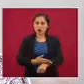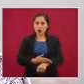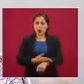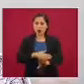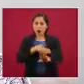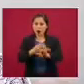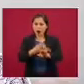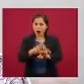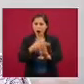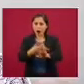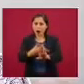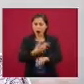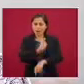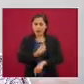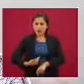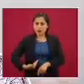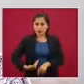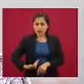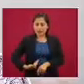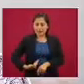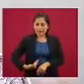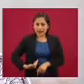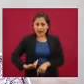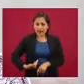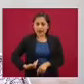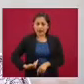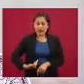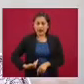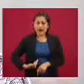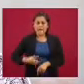a un presidente como ahora,